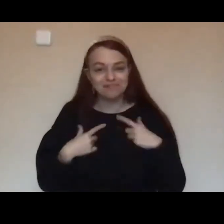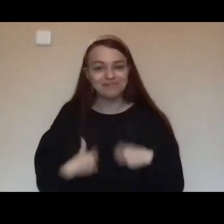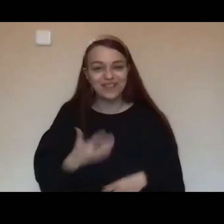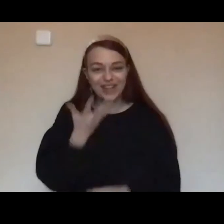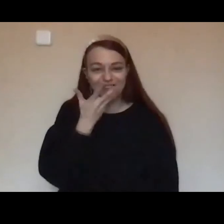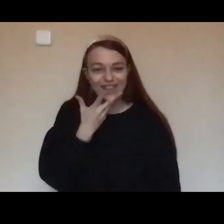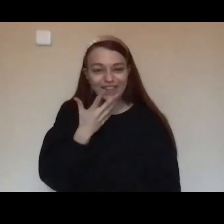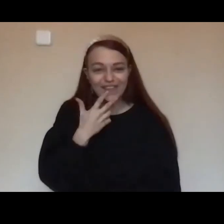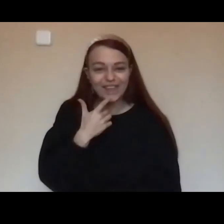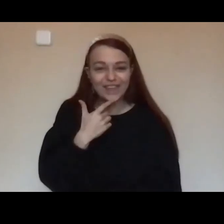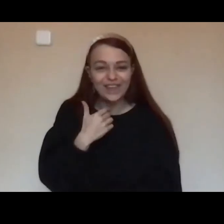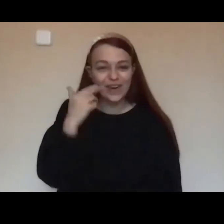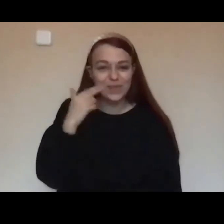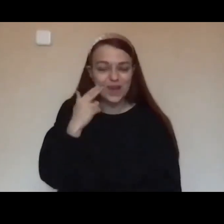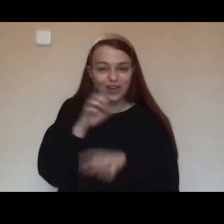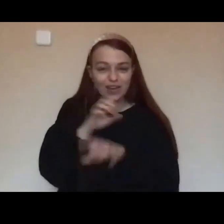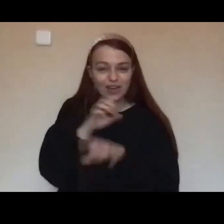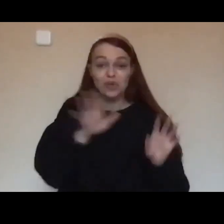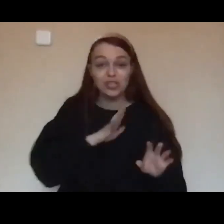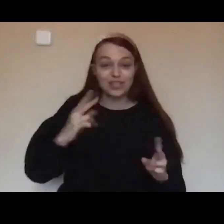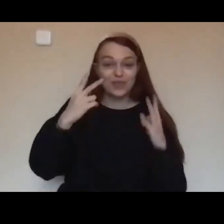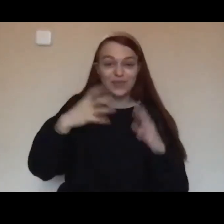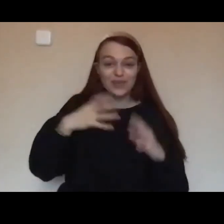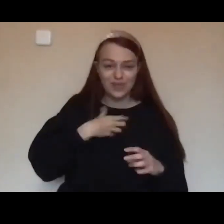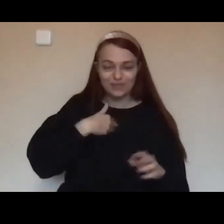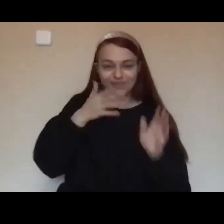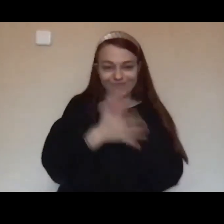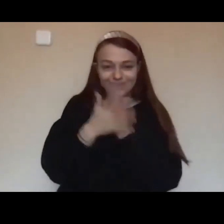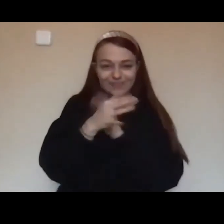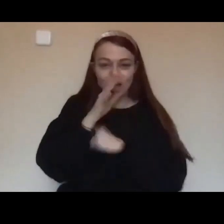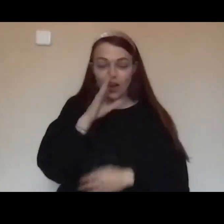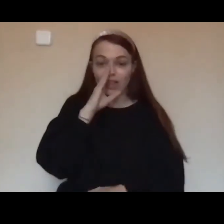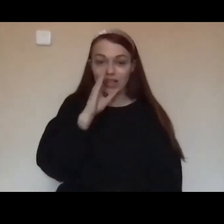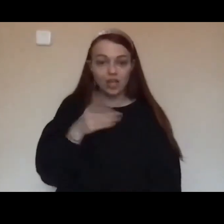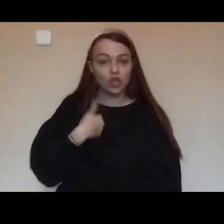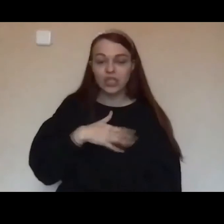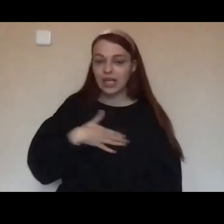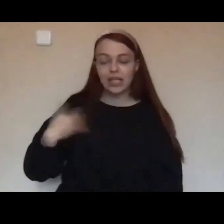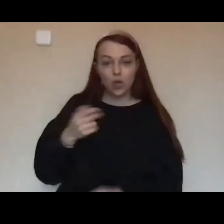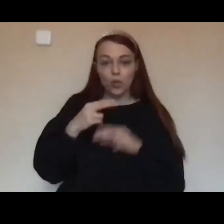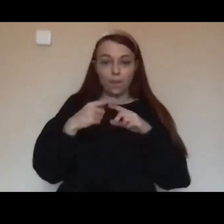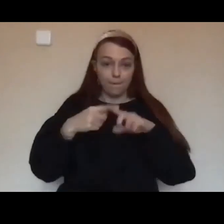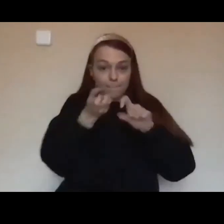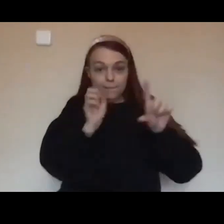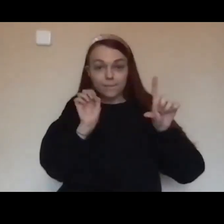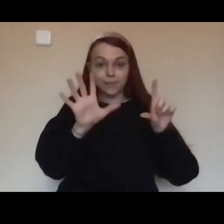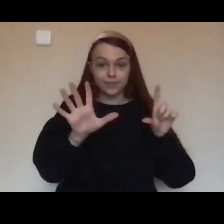si alguna persona no me puede ver. Bien, voy a directamente a compartir mi pantalla.